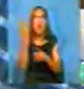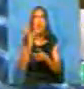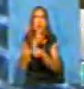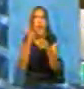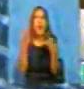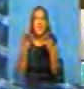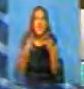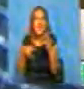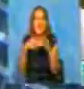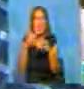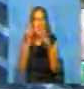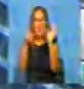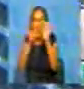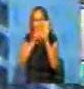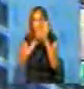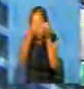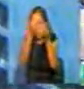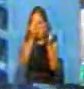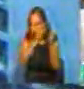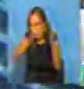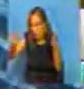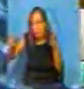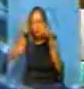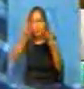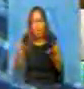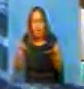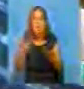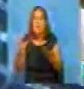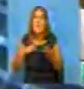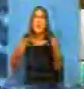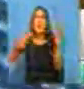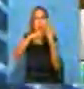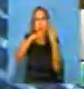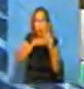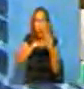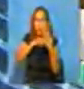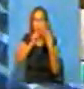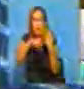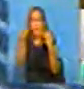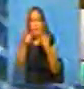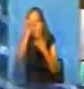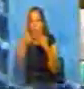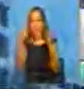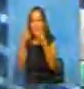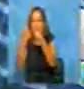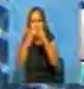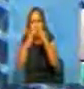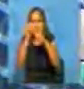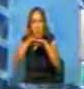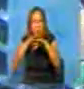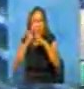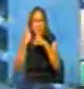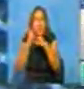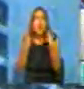esto pueda hacerse bien. El acuerdo supuesto que va a haber entre el fiscal y el imputado para delatar a alguien